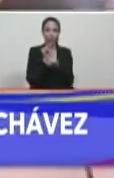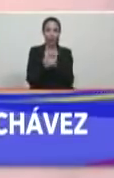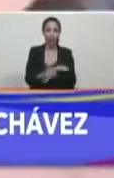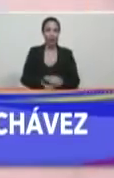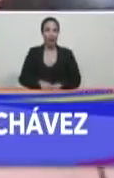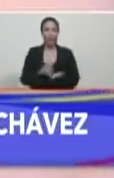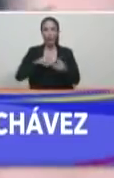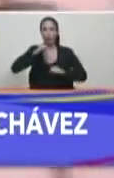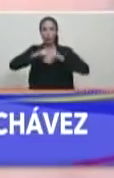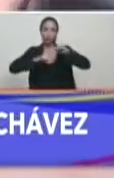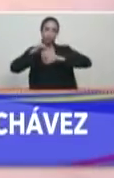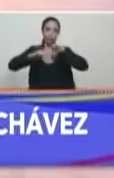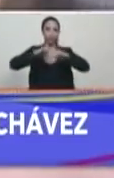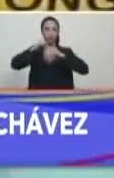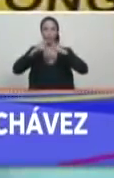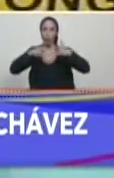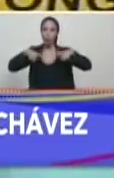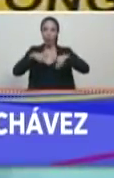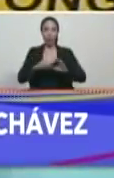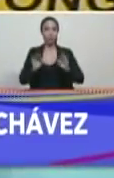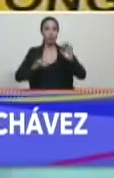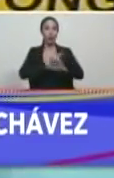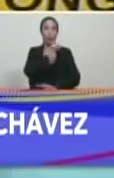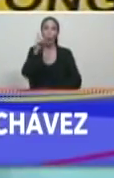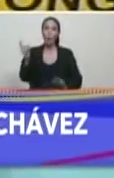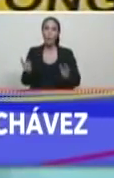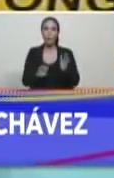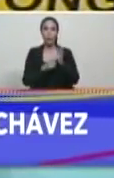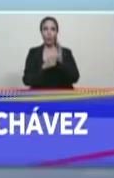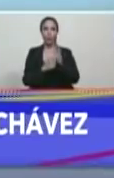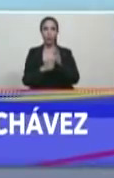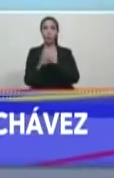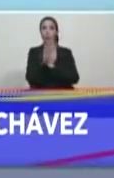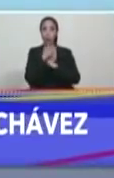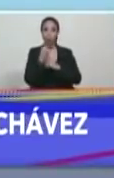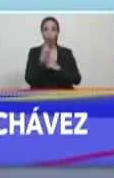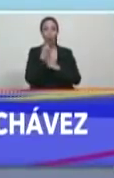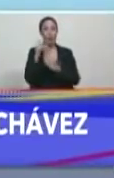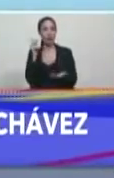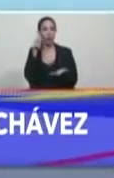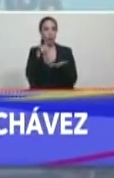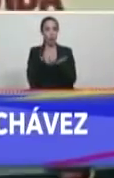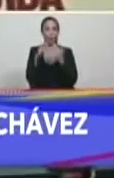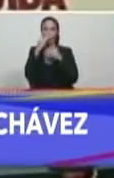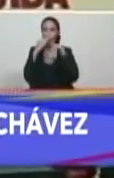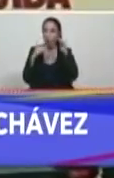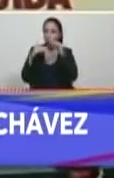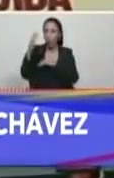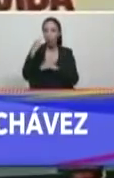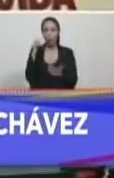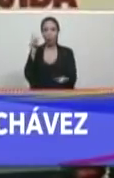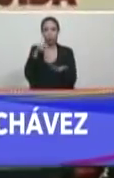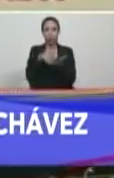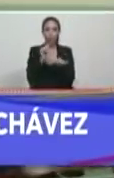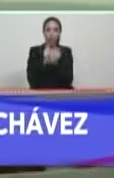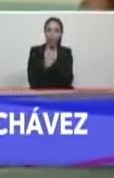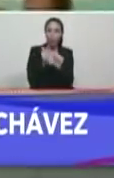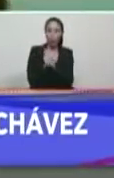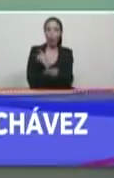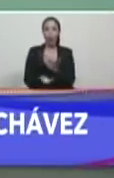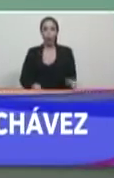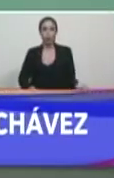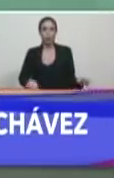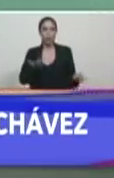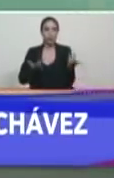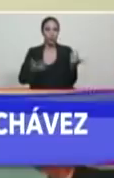gimnasio, es decir, un espacio para que nuestros jóvenes, para que nuestros adultos hagan deporte, hagan